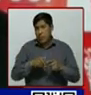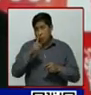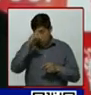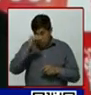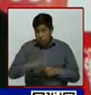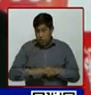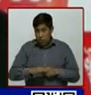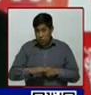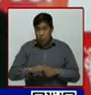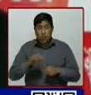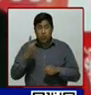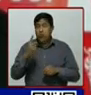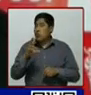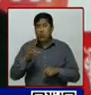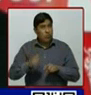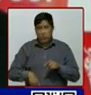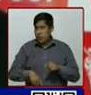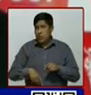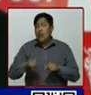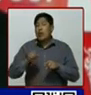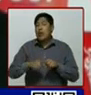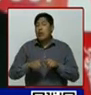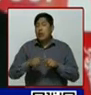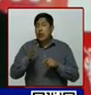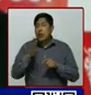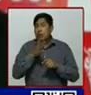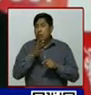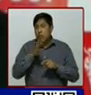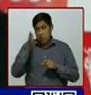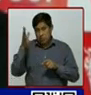niño no puede ir a hacerse vacunar solo. Depende de los padres y es